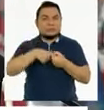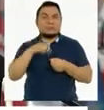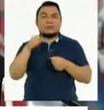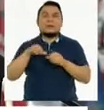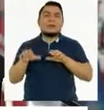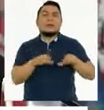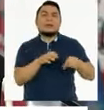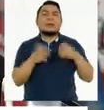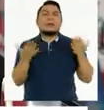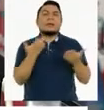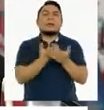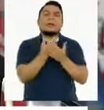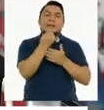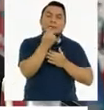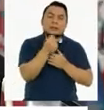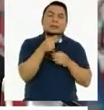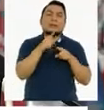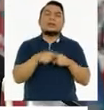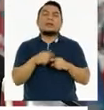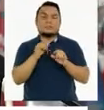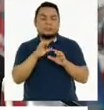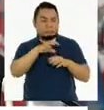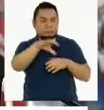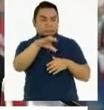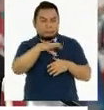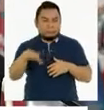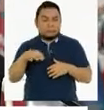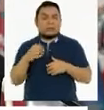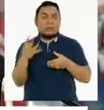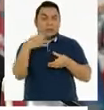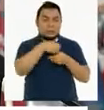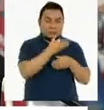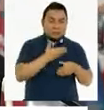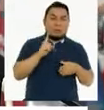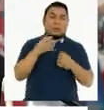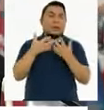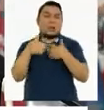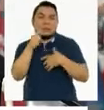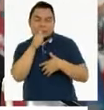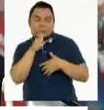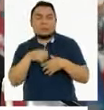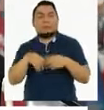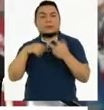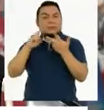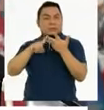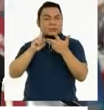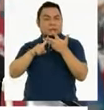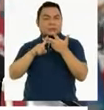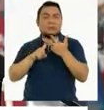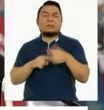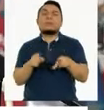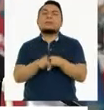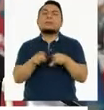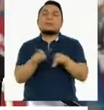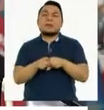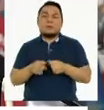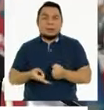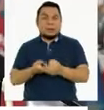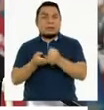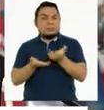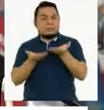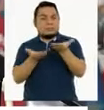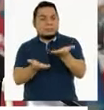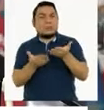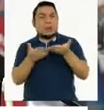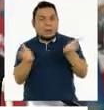en actividades económicas dependientes o independientes. Tercero, asegurar la